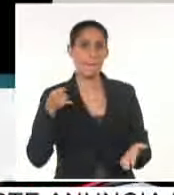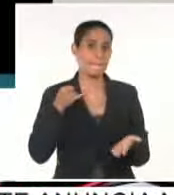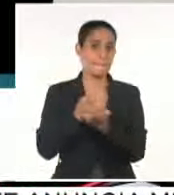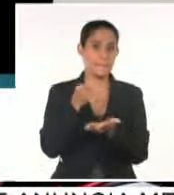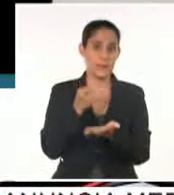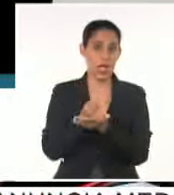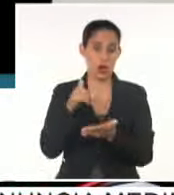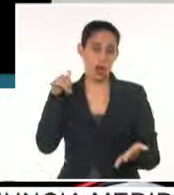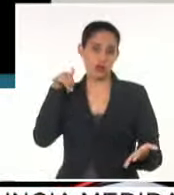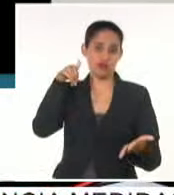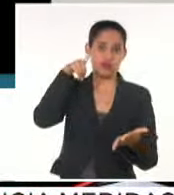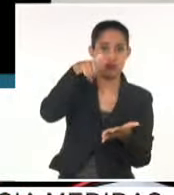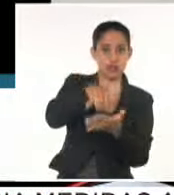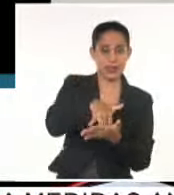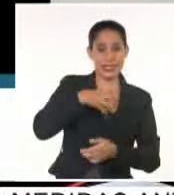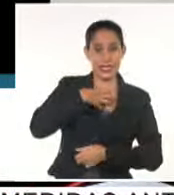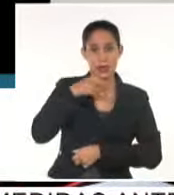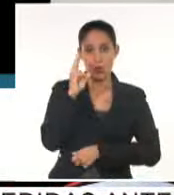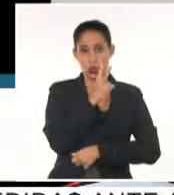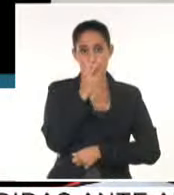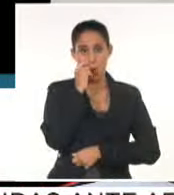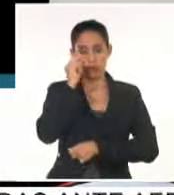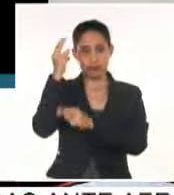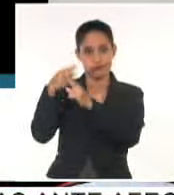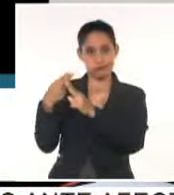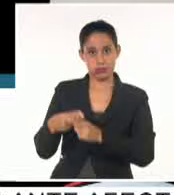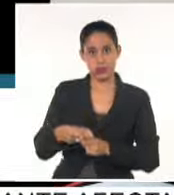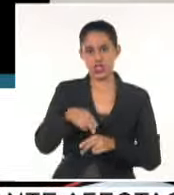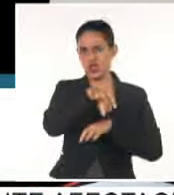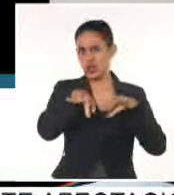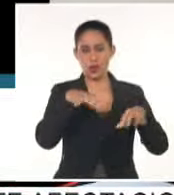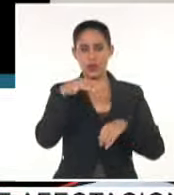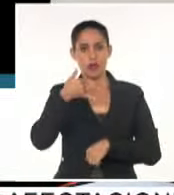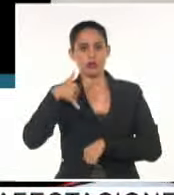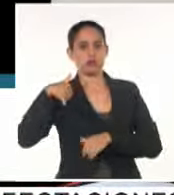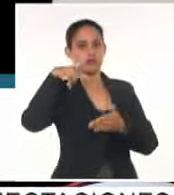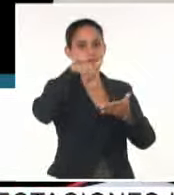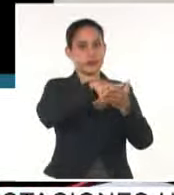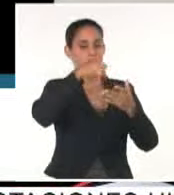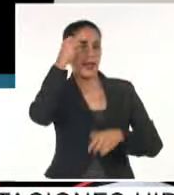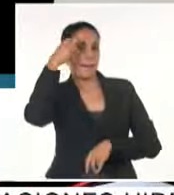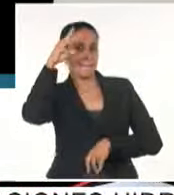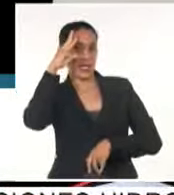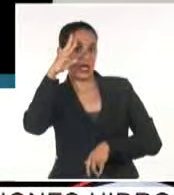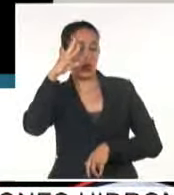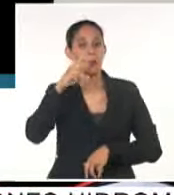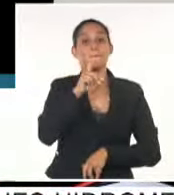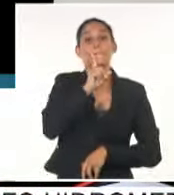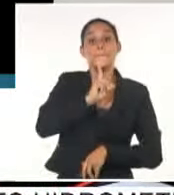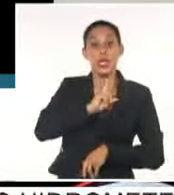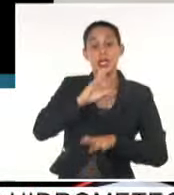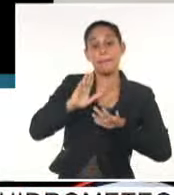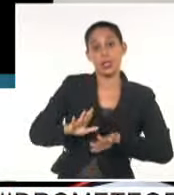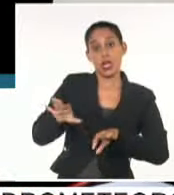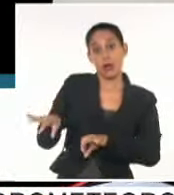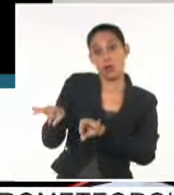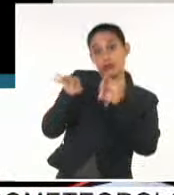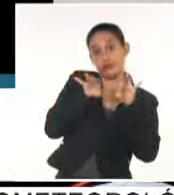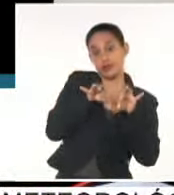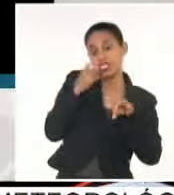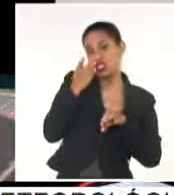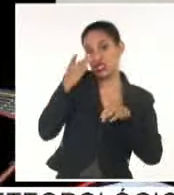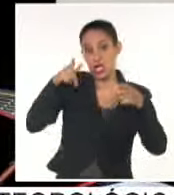tenemos en México, Rogel y Drake. Y el viernes tiene que incorporarse Moinelo, que viene de la liga japonesa, y